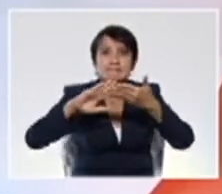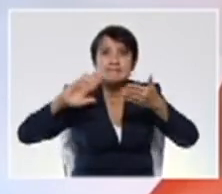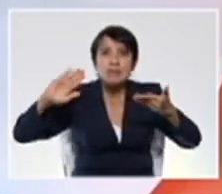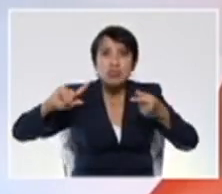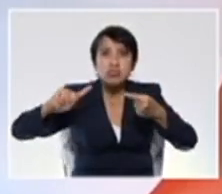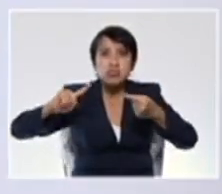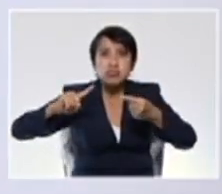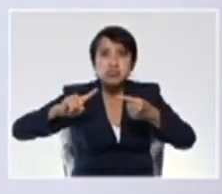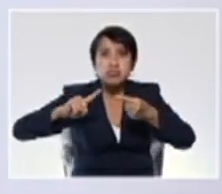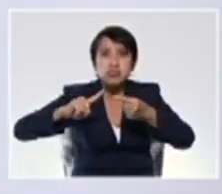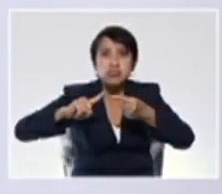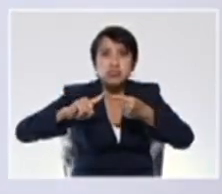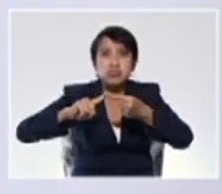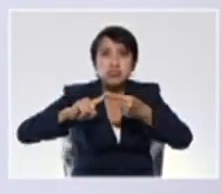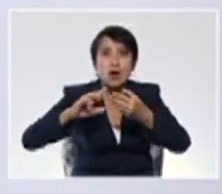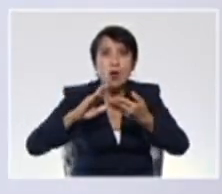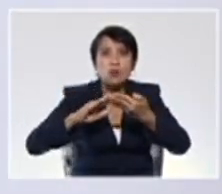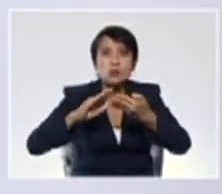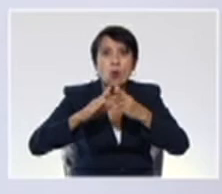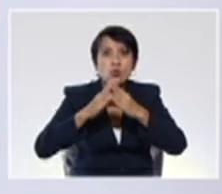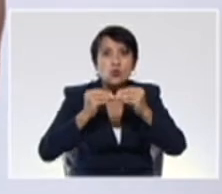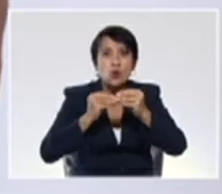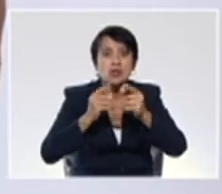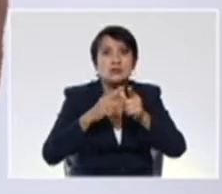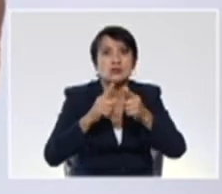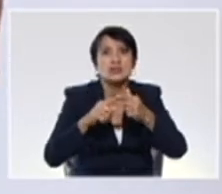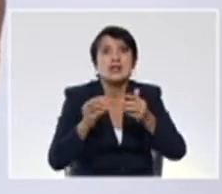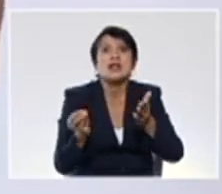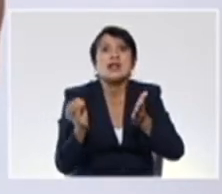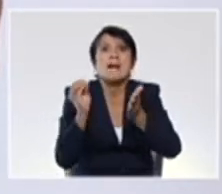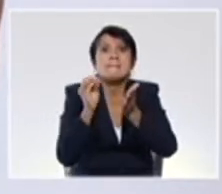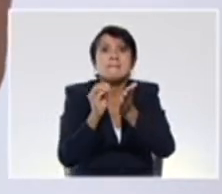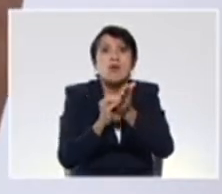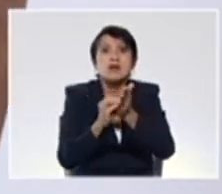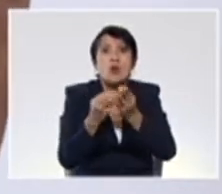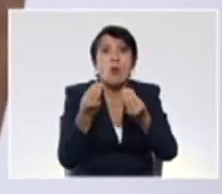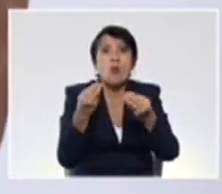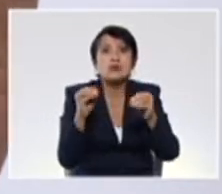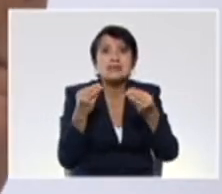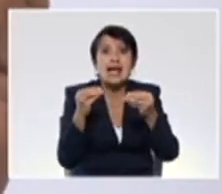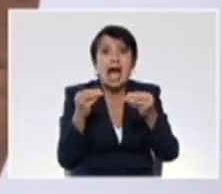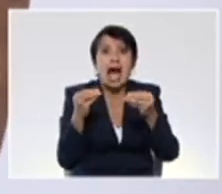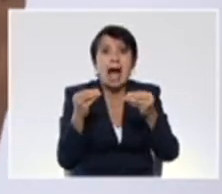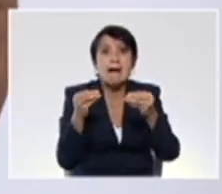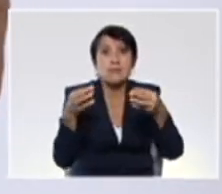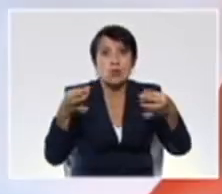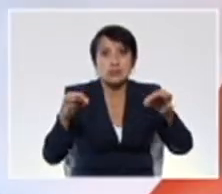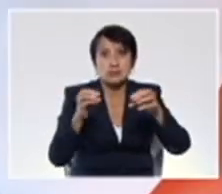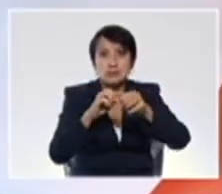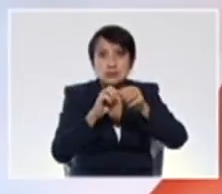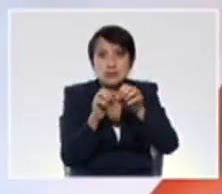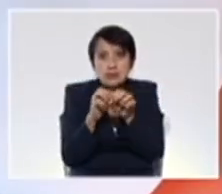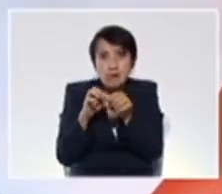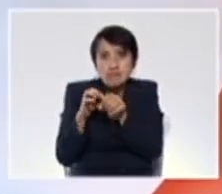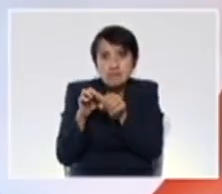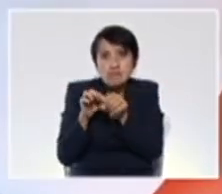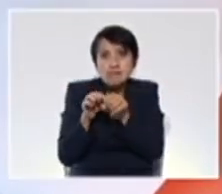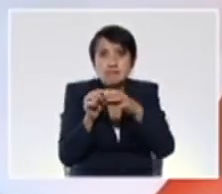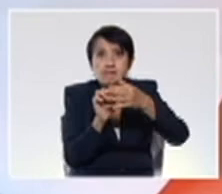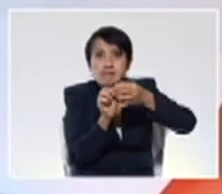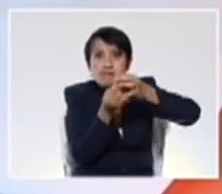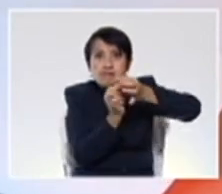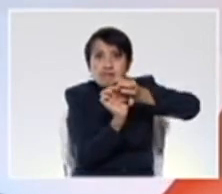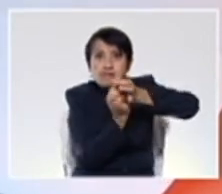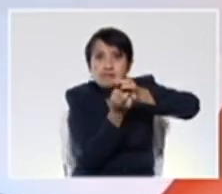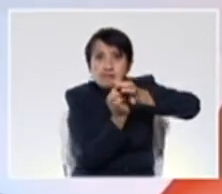ustedes lo primero que se les ocurre es colocarle un trapo entre esta pieza y la del motor, ¿verdad que sí? Tienden a hacer eso